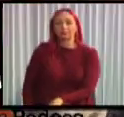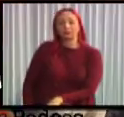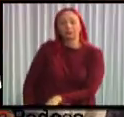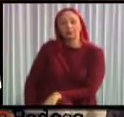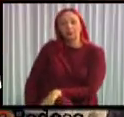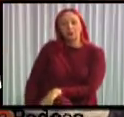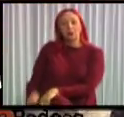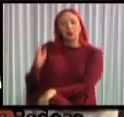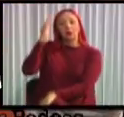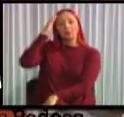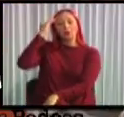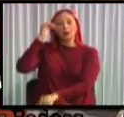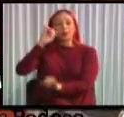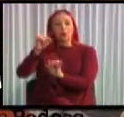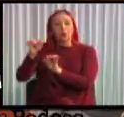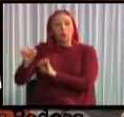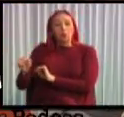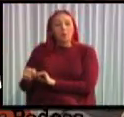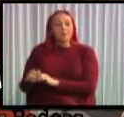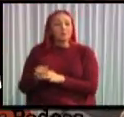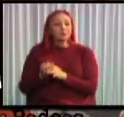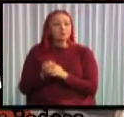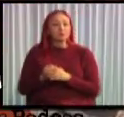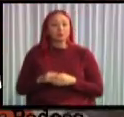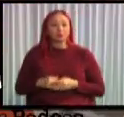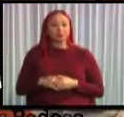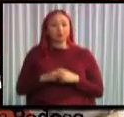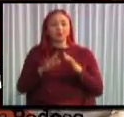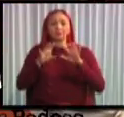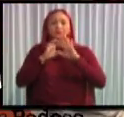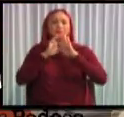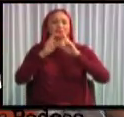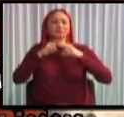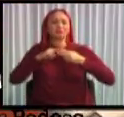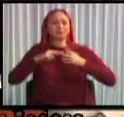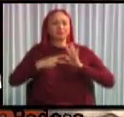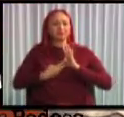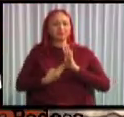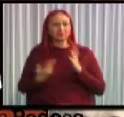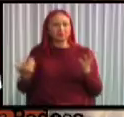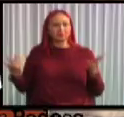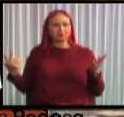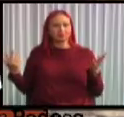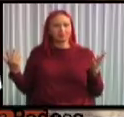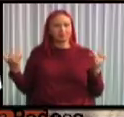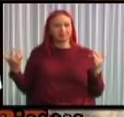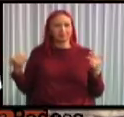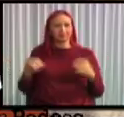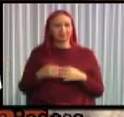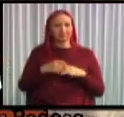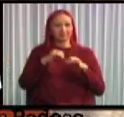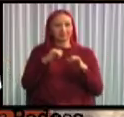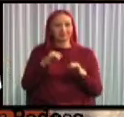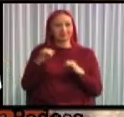porque jugábamos salve la banca. ¿Qué es eso? Era... Menos contramanos.